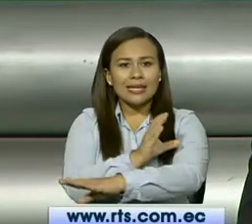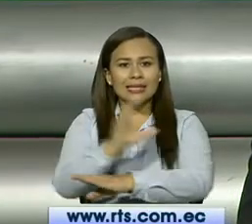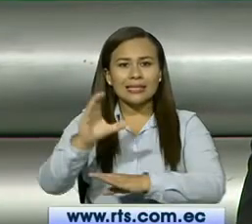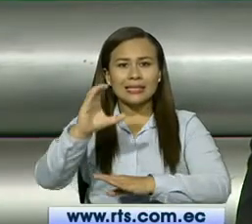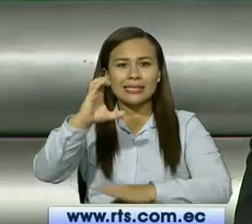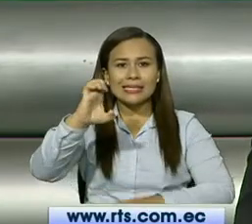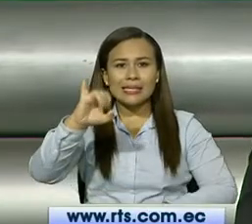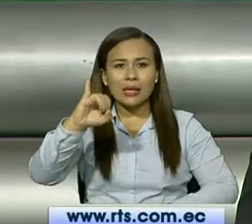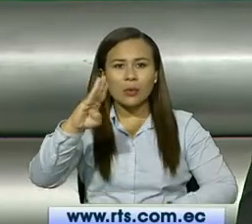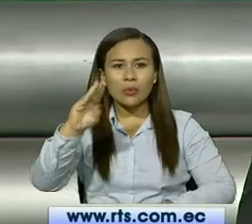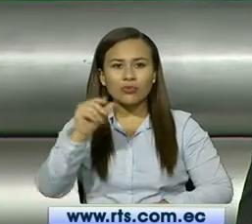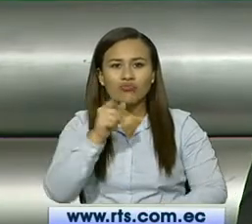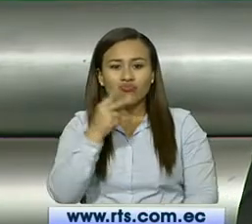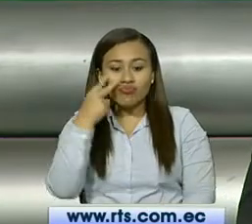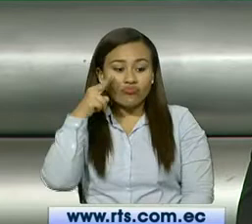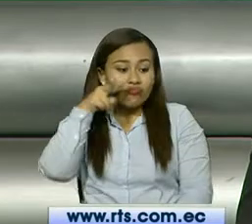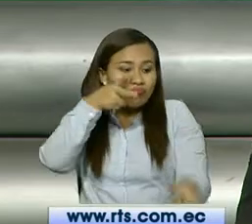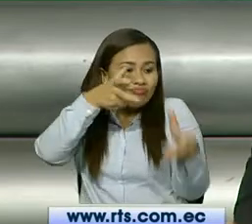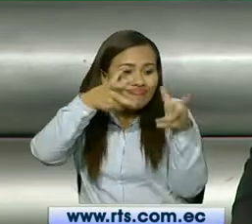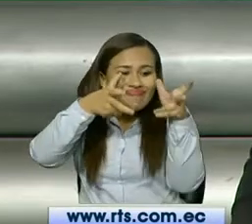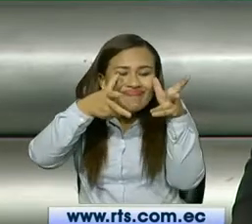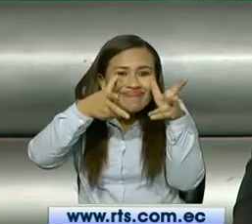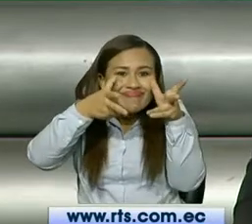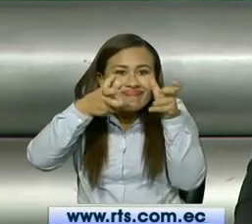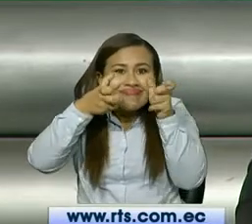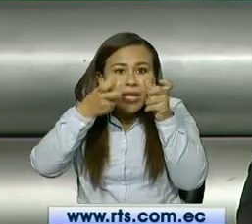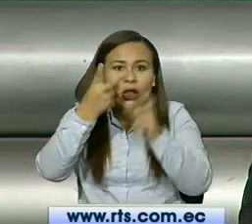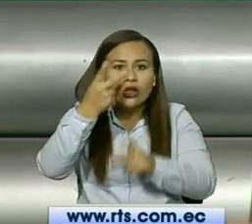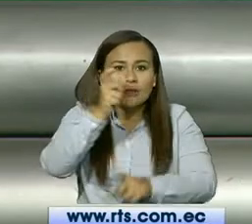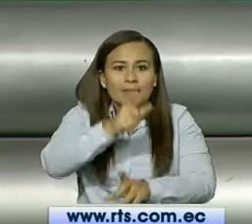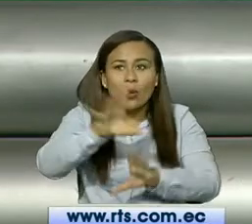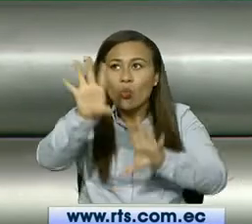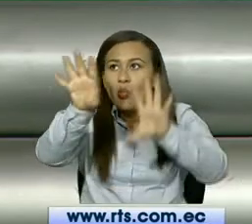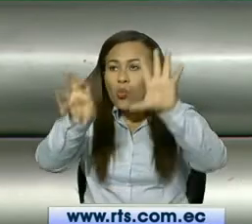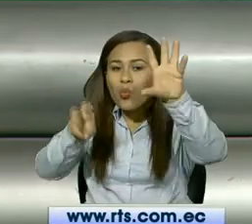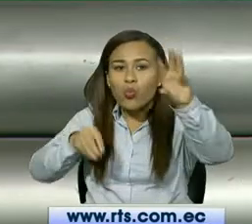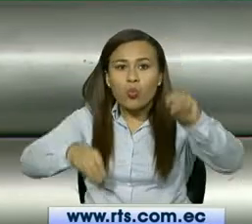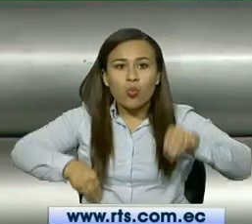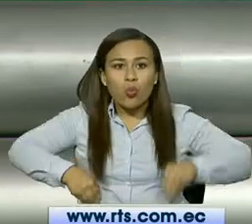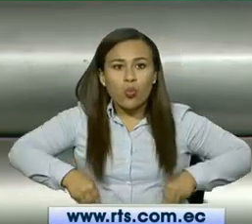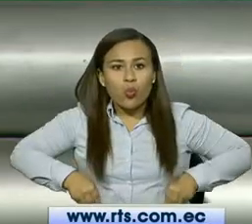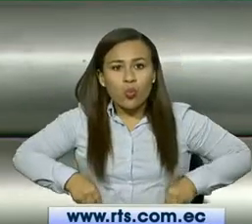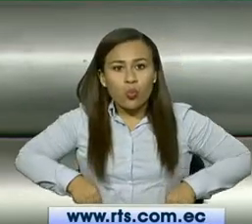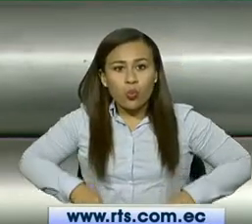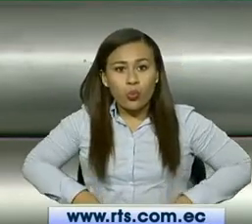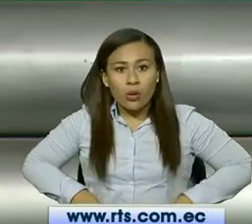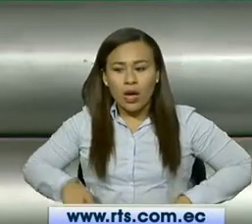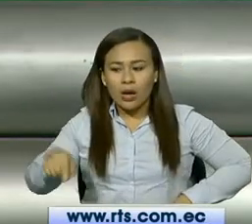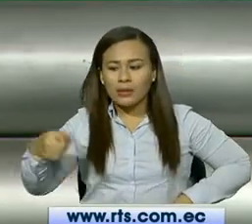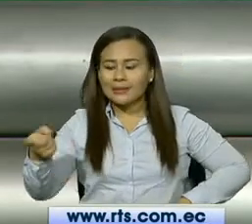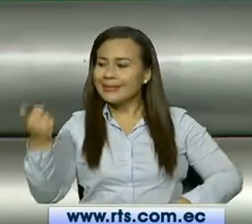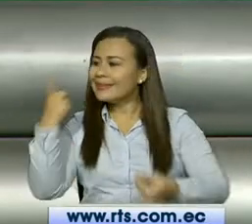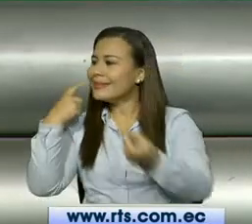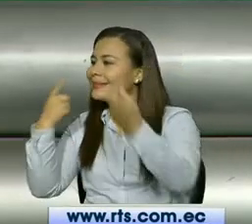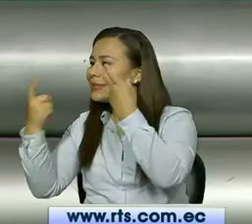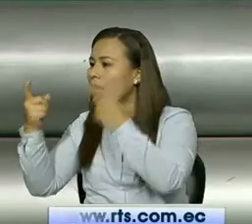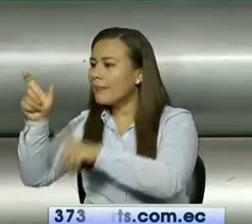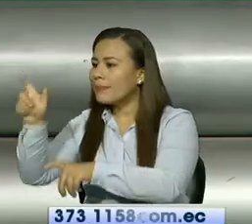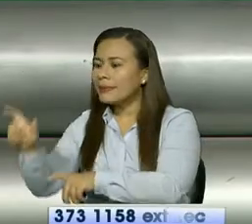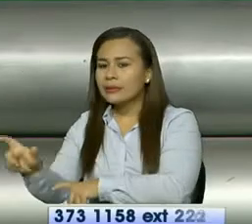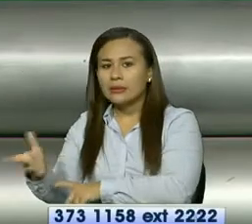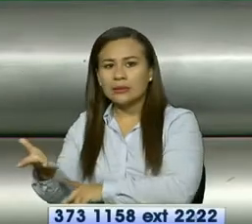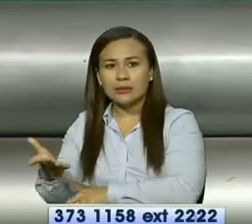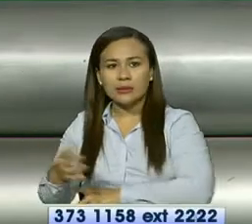dos sujetos hurtaban productos. Hábilmente uno de ellos los oculta en su pantalón mientras el otro distrae a la cajera.